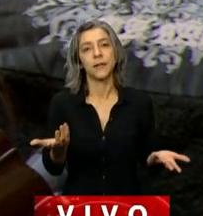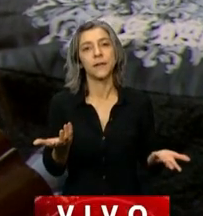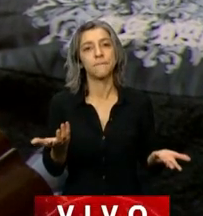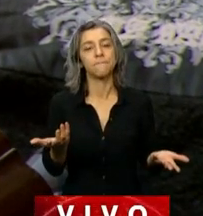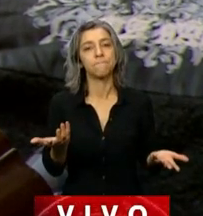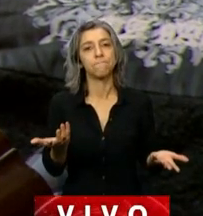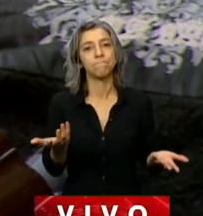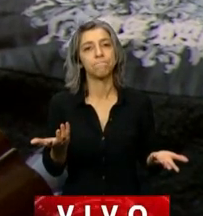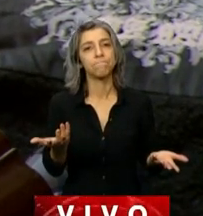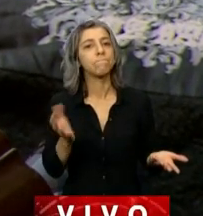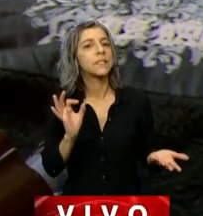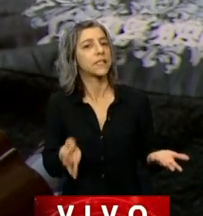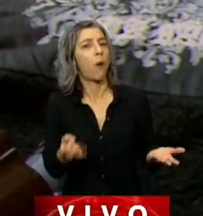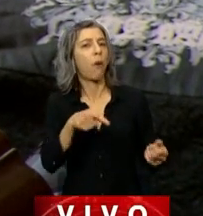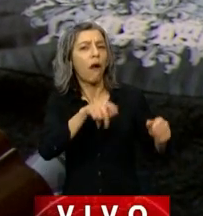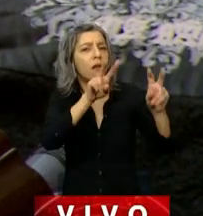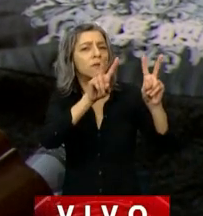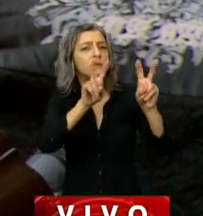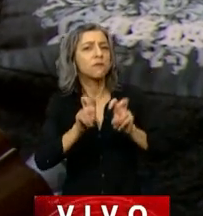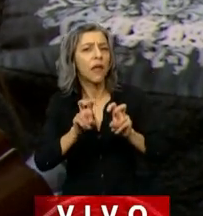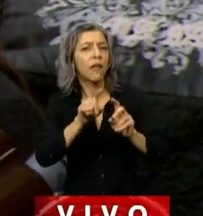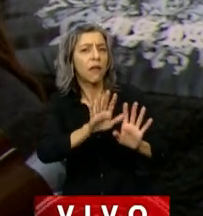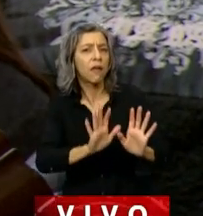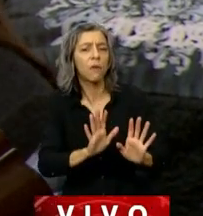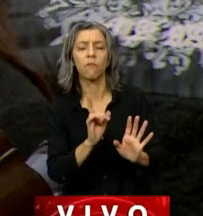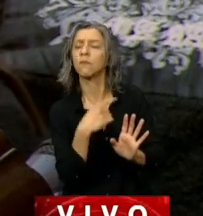temas siempre mejor proteger